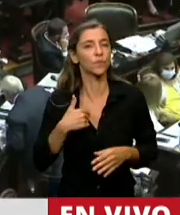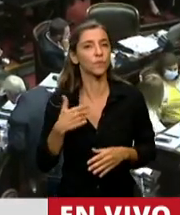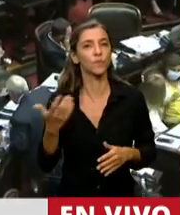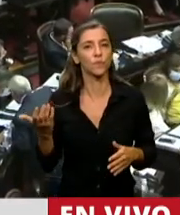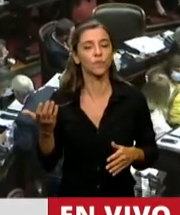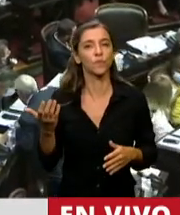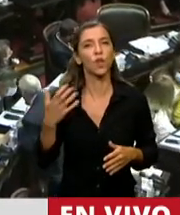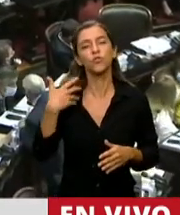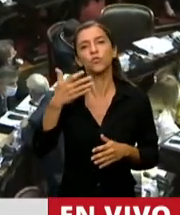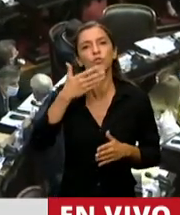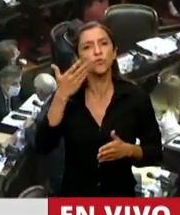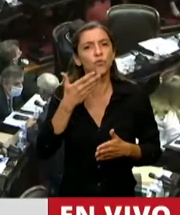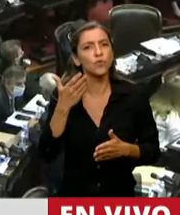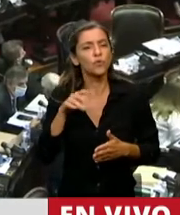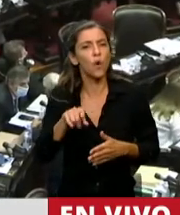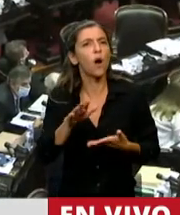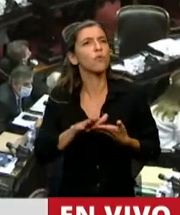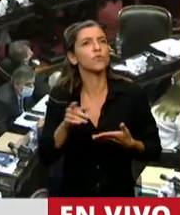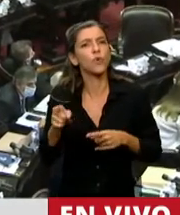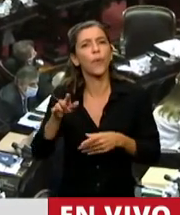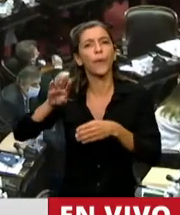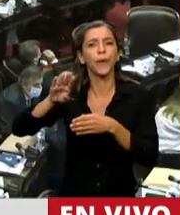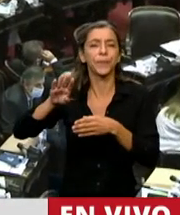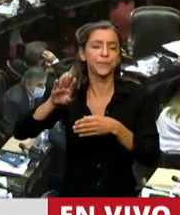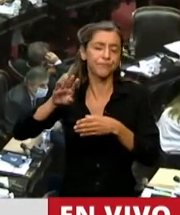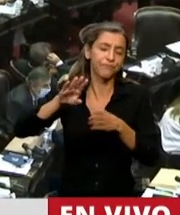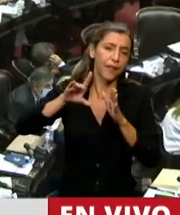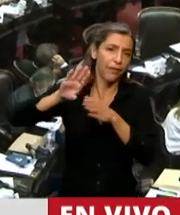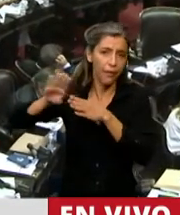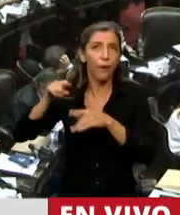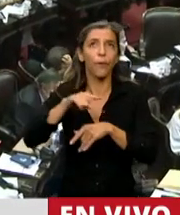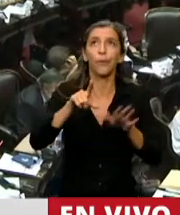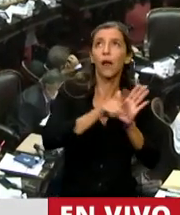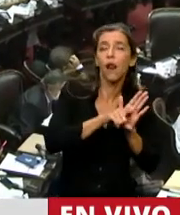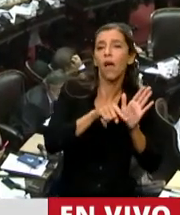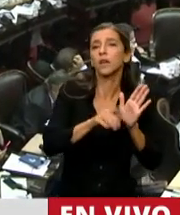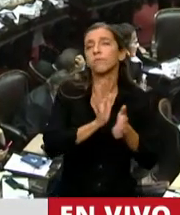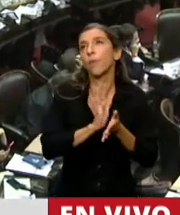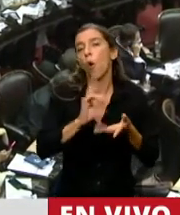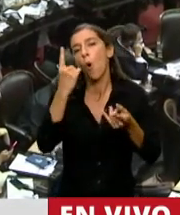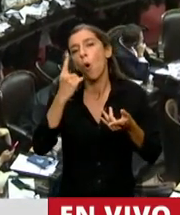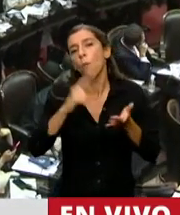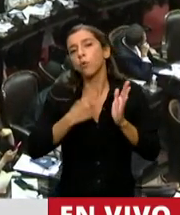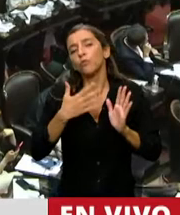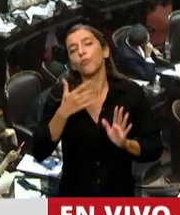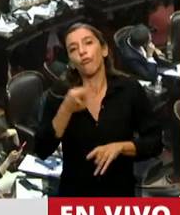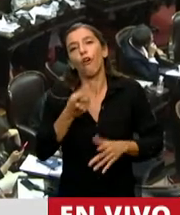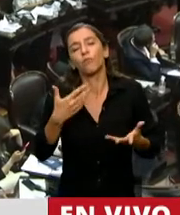a lo que es estar en contra de esta ley, porque vengo de una provincia